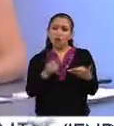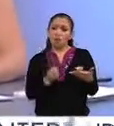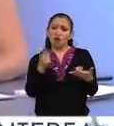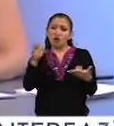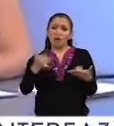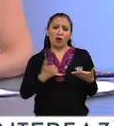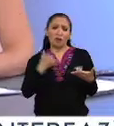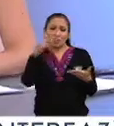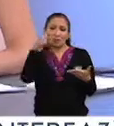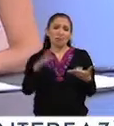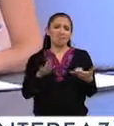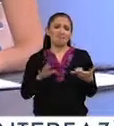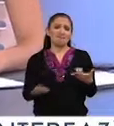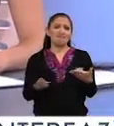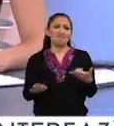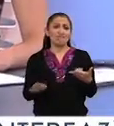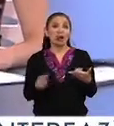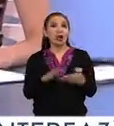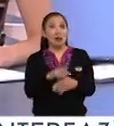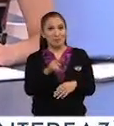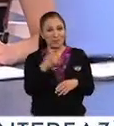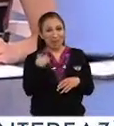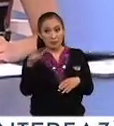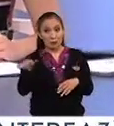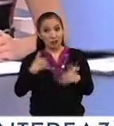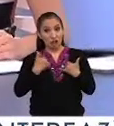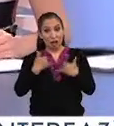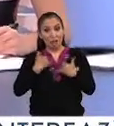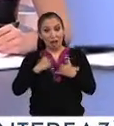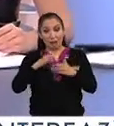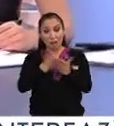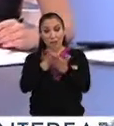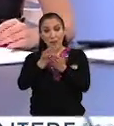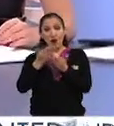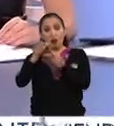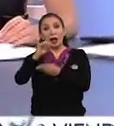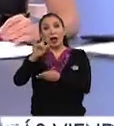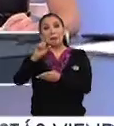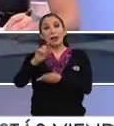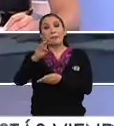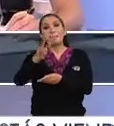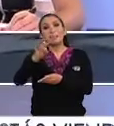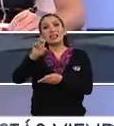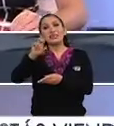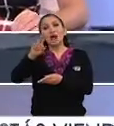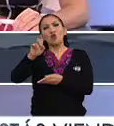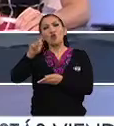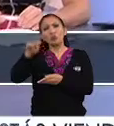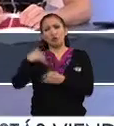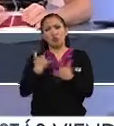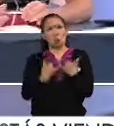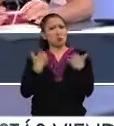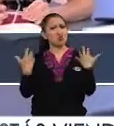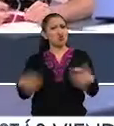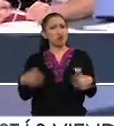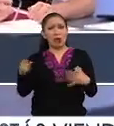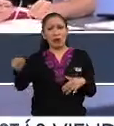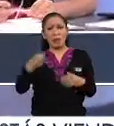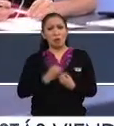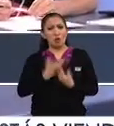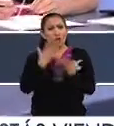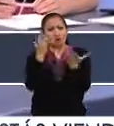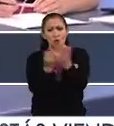poeta joven de México. Porque además fue el más joven en recibir el premio Javier Villaurrutia, ¿no? Sí, bueno, era jovencísimo, era un